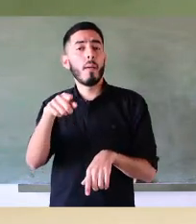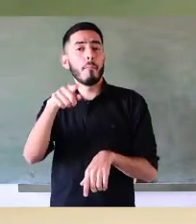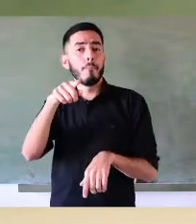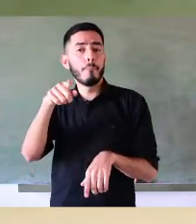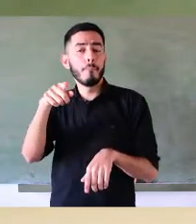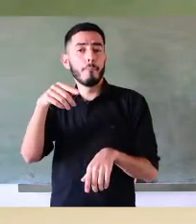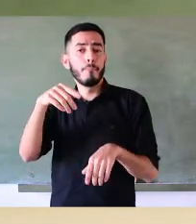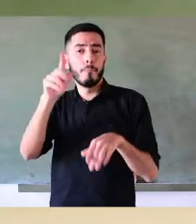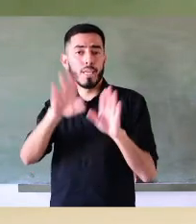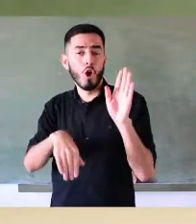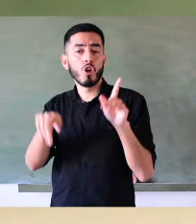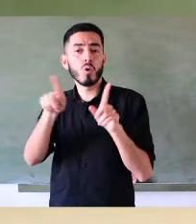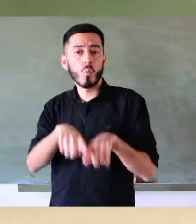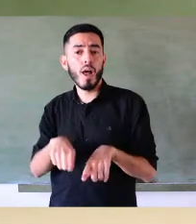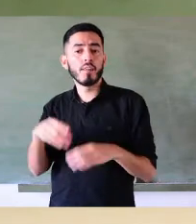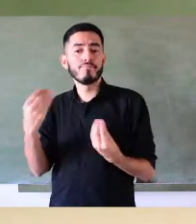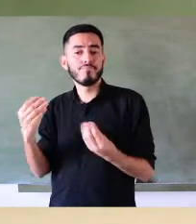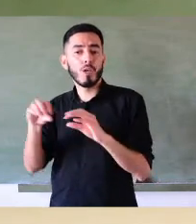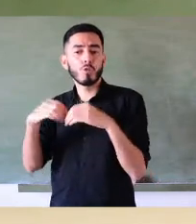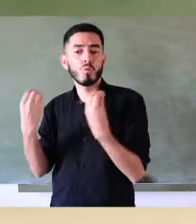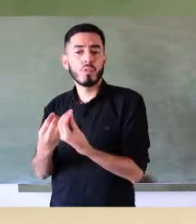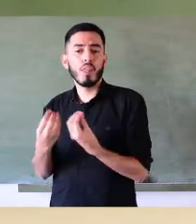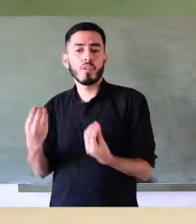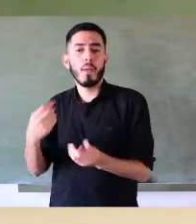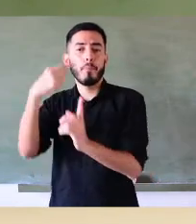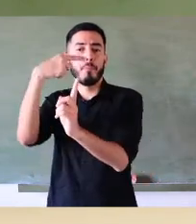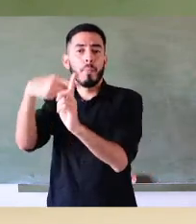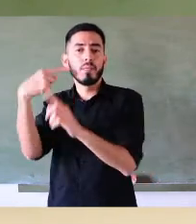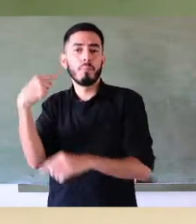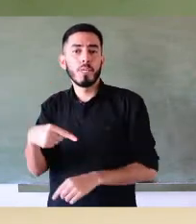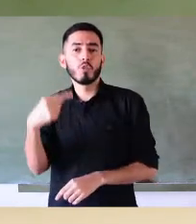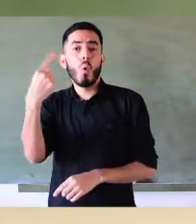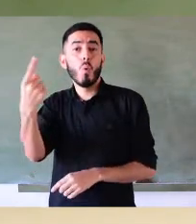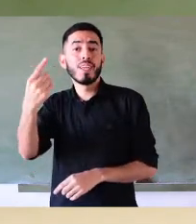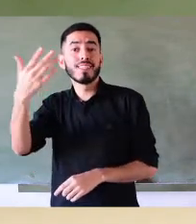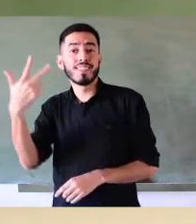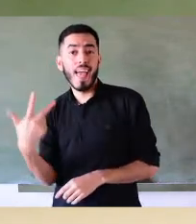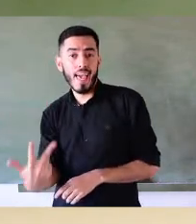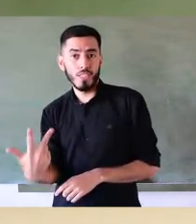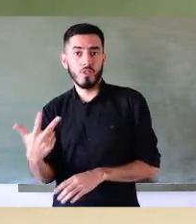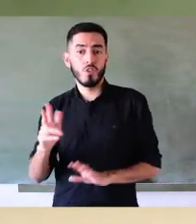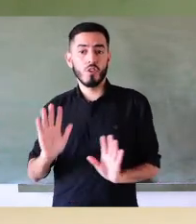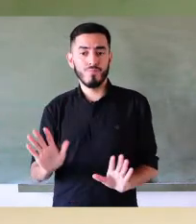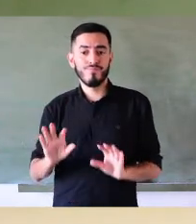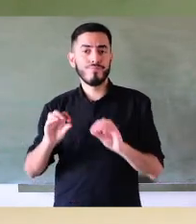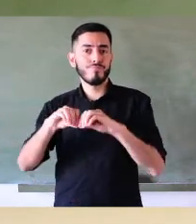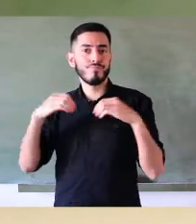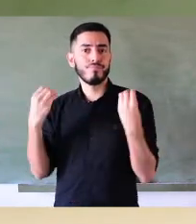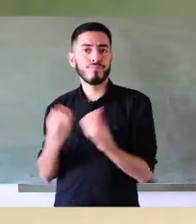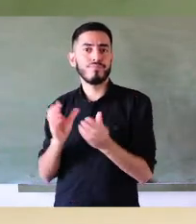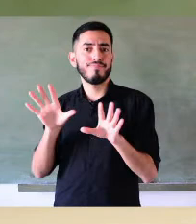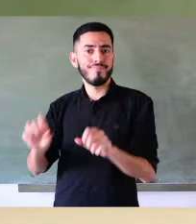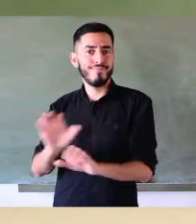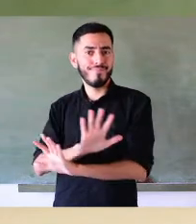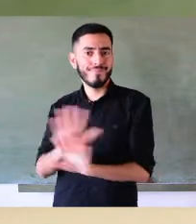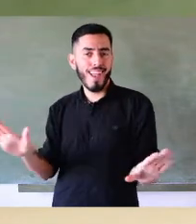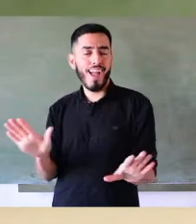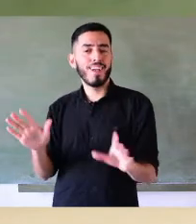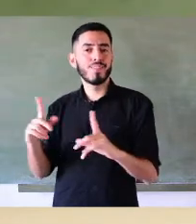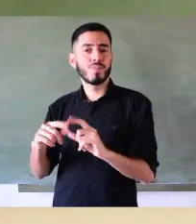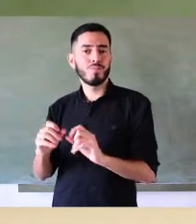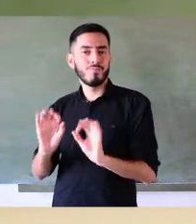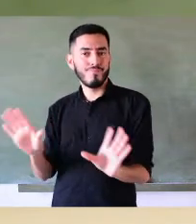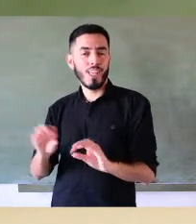y el resultado más menos 1 tercio. Nuevamente, encontramos el valor,